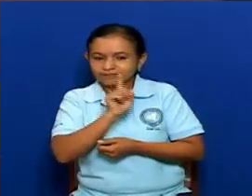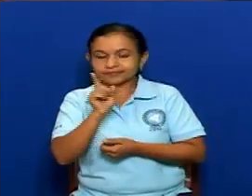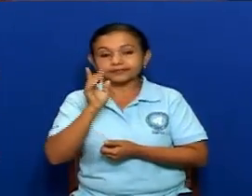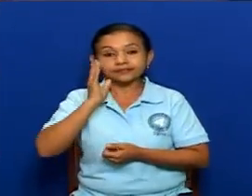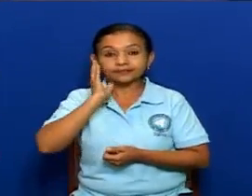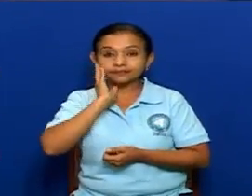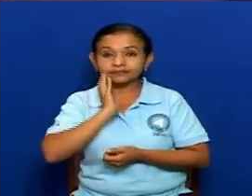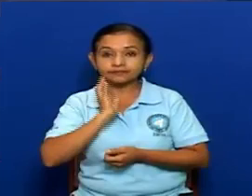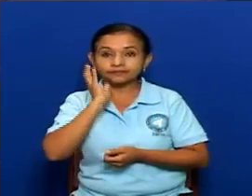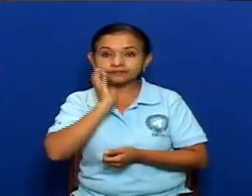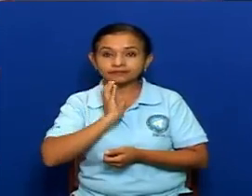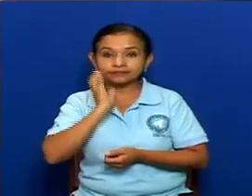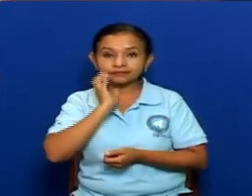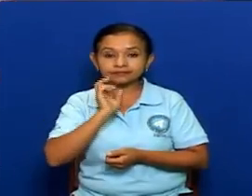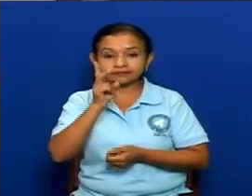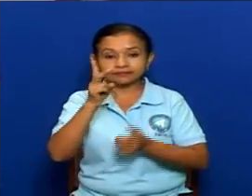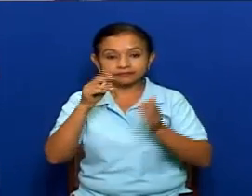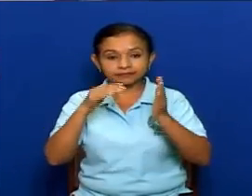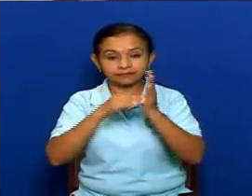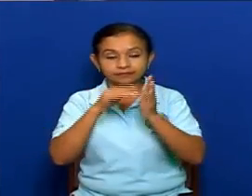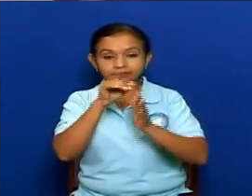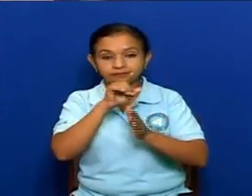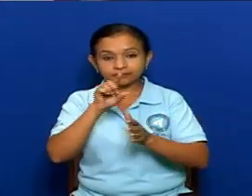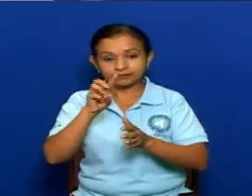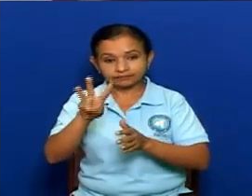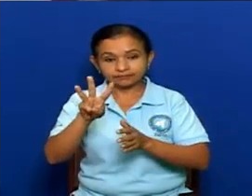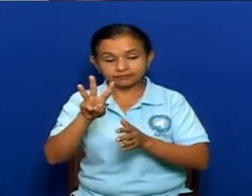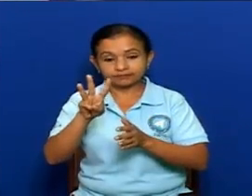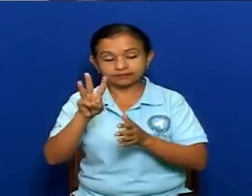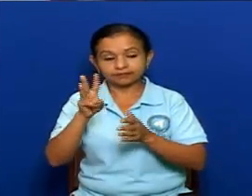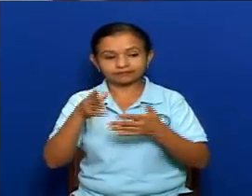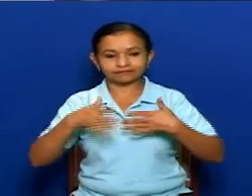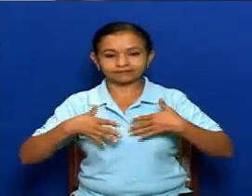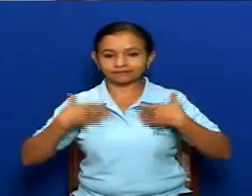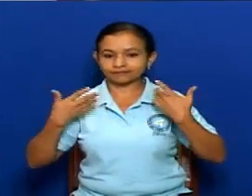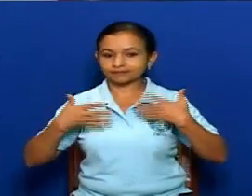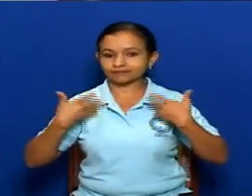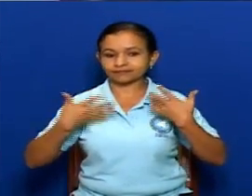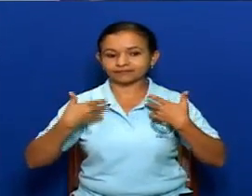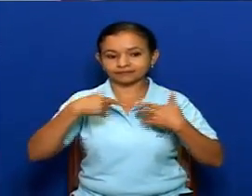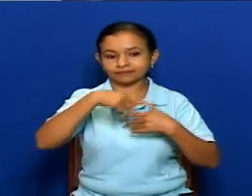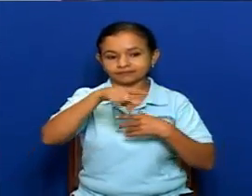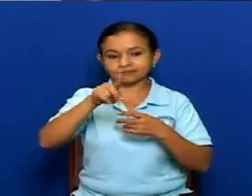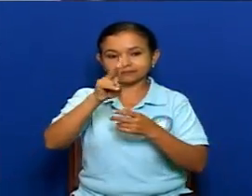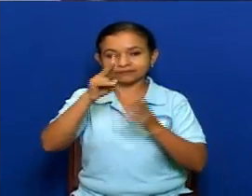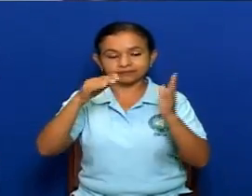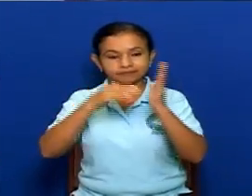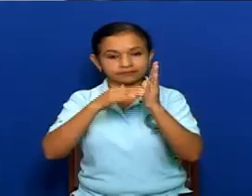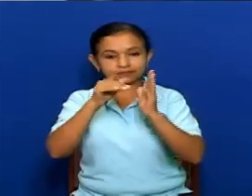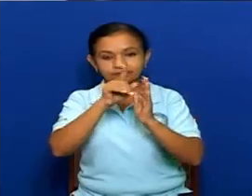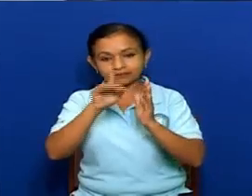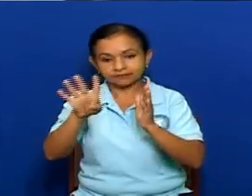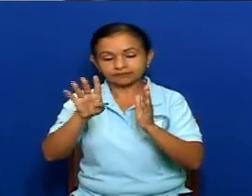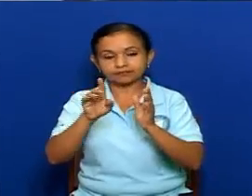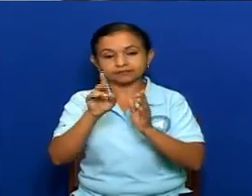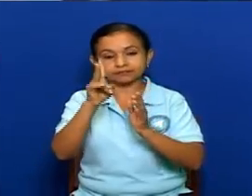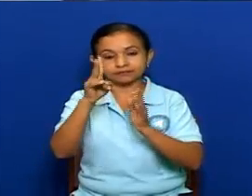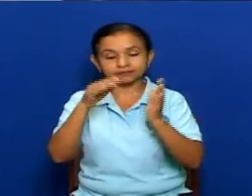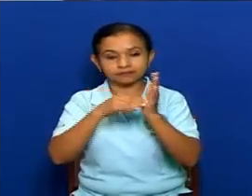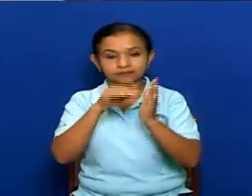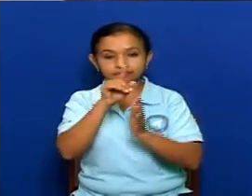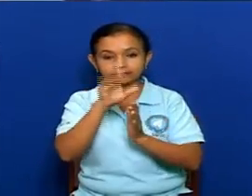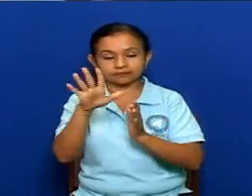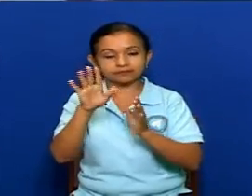experiencia exitosa de 2013 fue un proceso de entusiasmo para que en el año 2014 y en la actualidad 2015